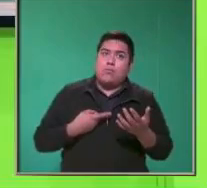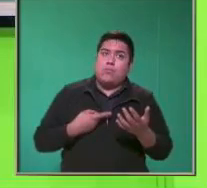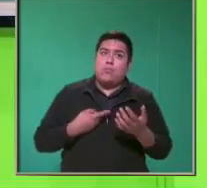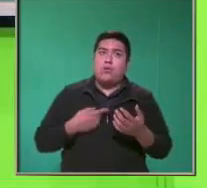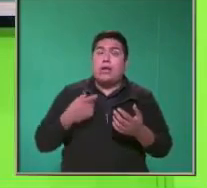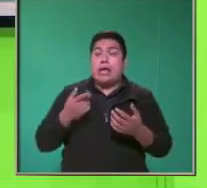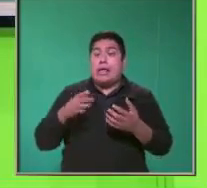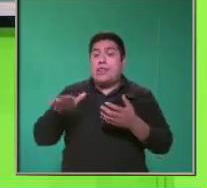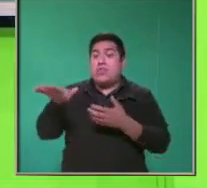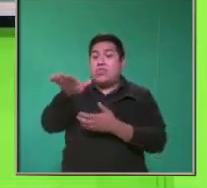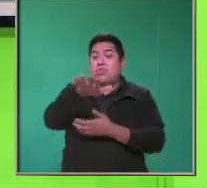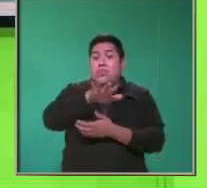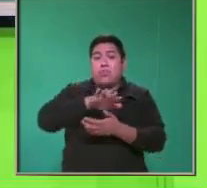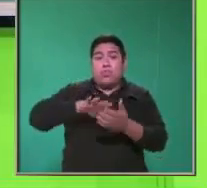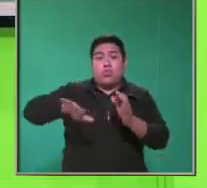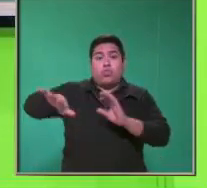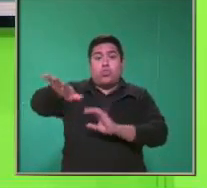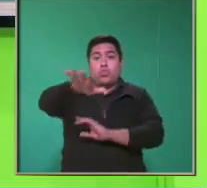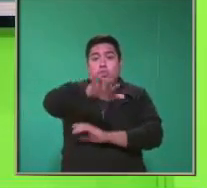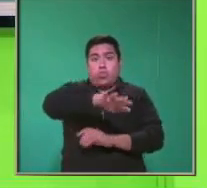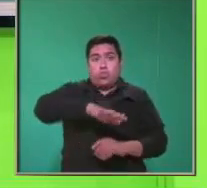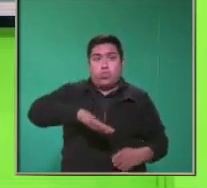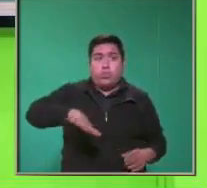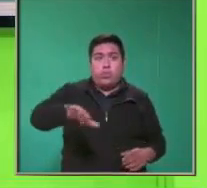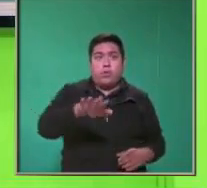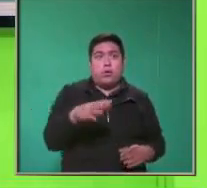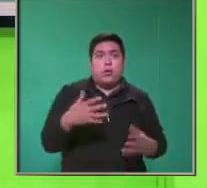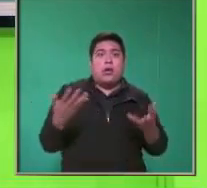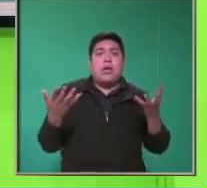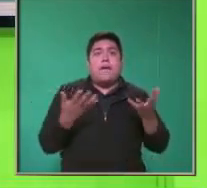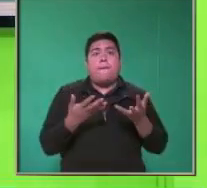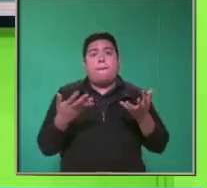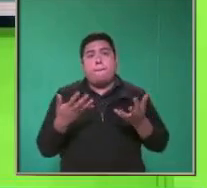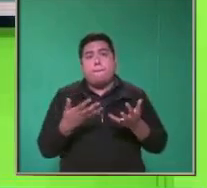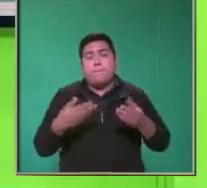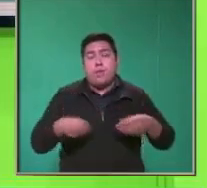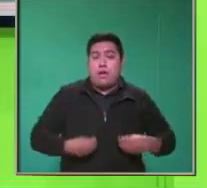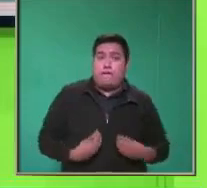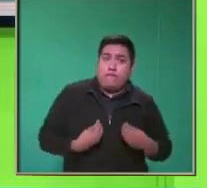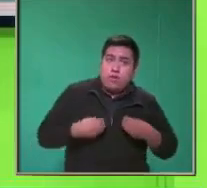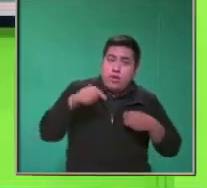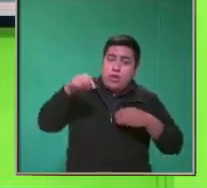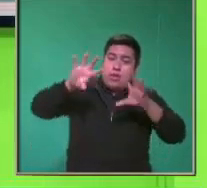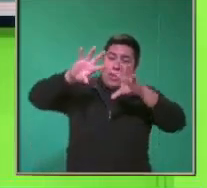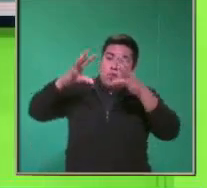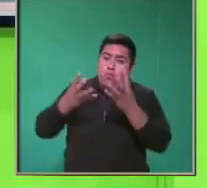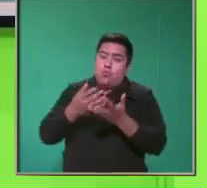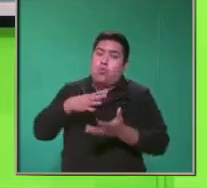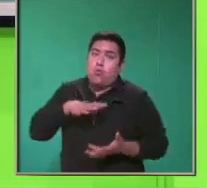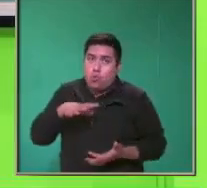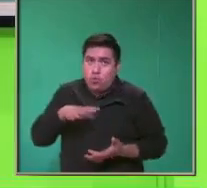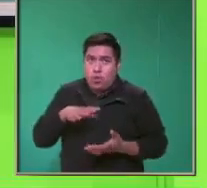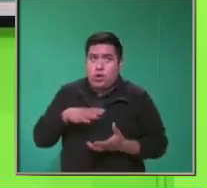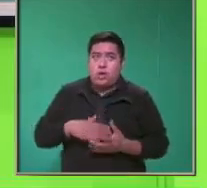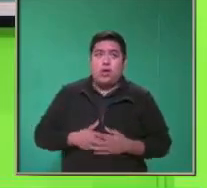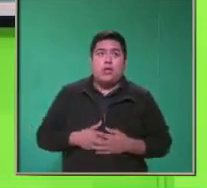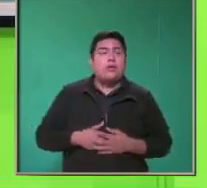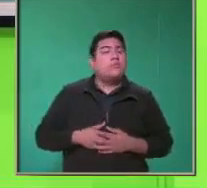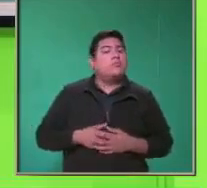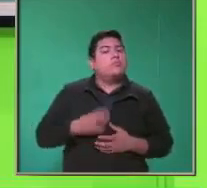en ella todas las condiciones que provocan que haya vida en este planeta. Y, por lo